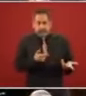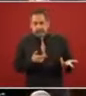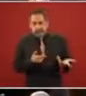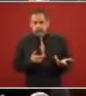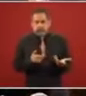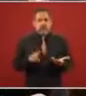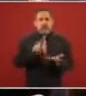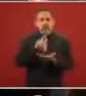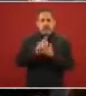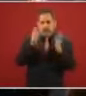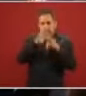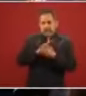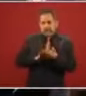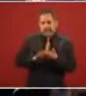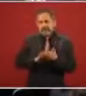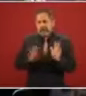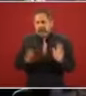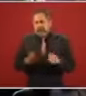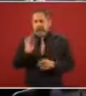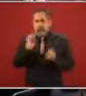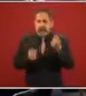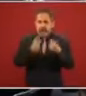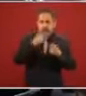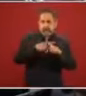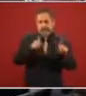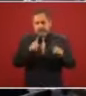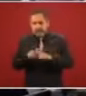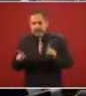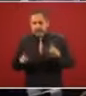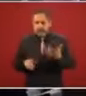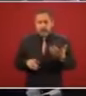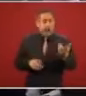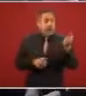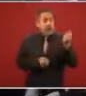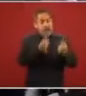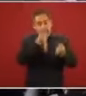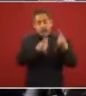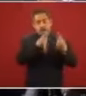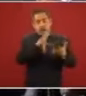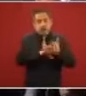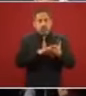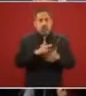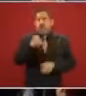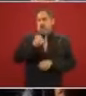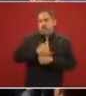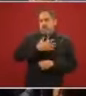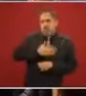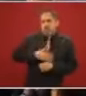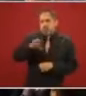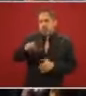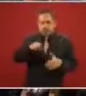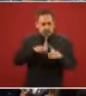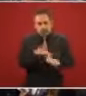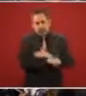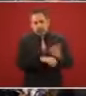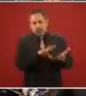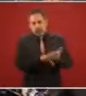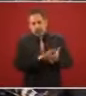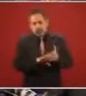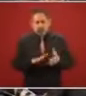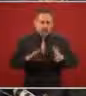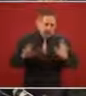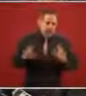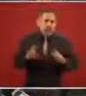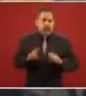ley de amnistía, porque hay de presos a presos, hay incluso presos injustamente en las